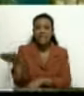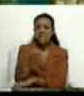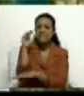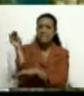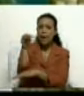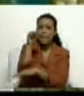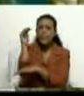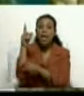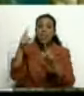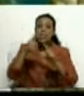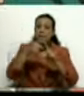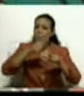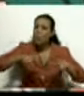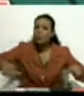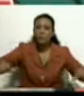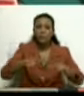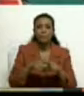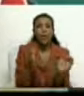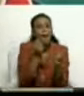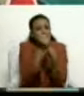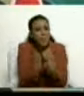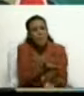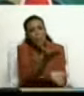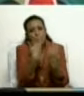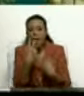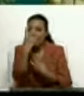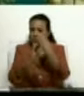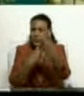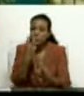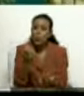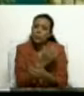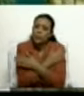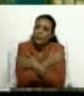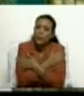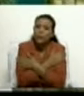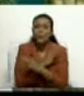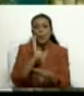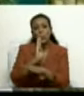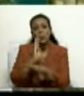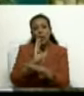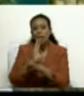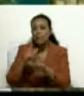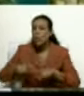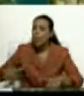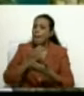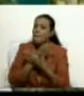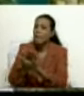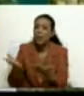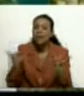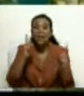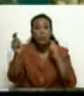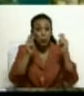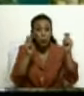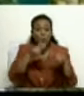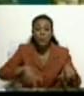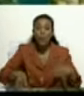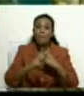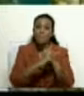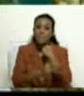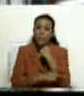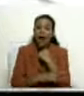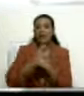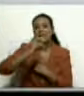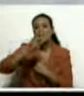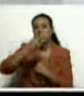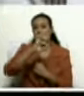Los esperamos aquí en Mérida, Parque Chorro de Milla, con los brazos muy abiertos. Por amor por Mérida, nosotros estamos dándole amor al turismo aquí del Parque Chorro de Milla. Te